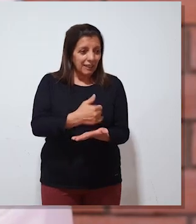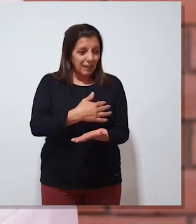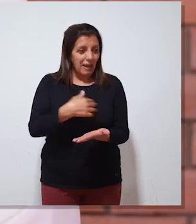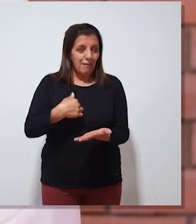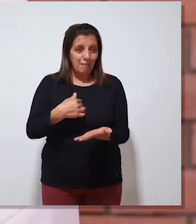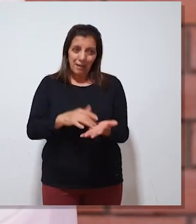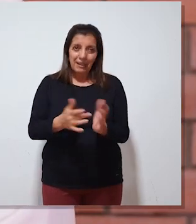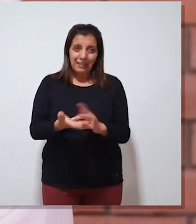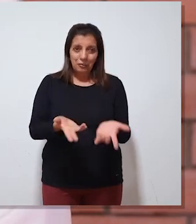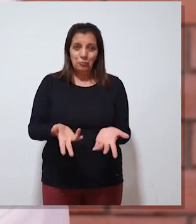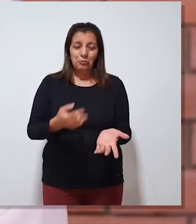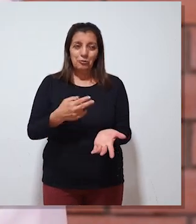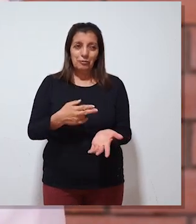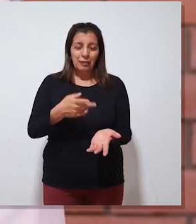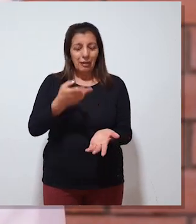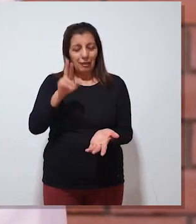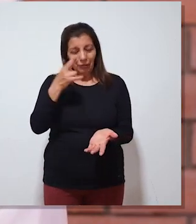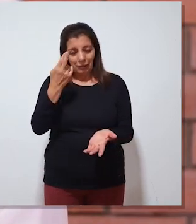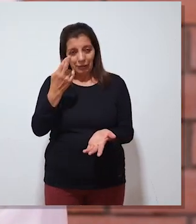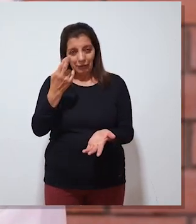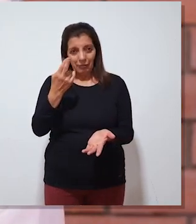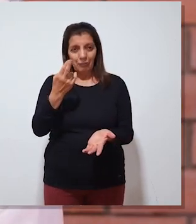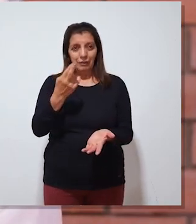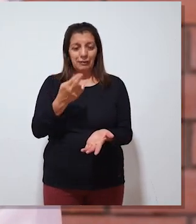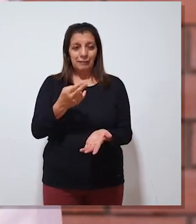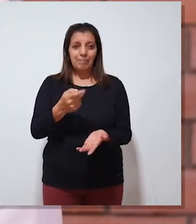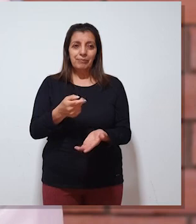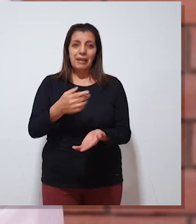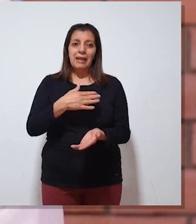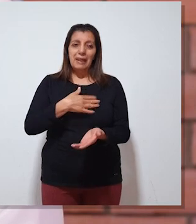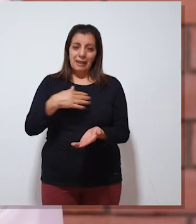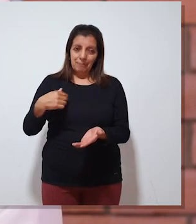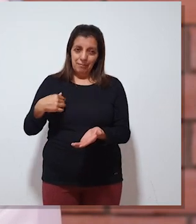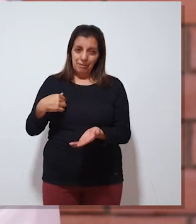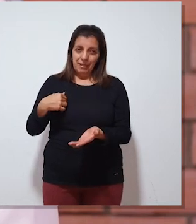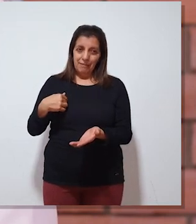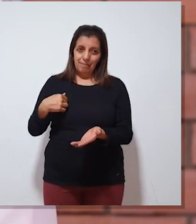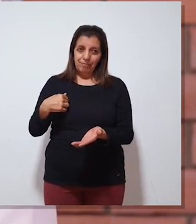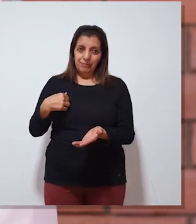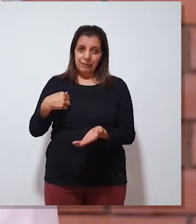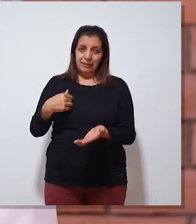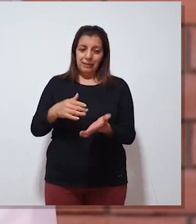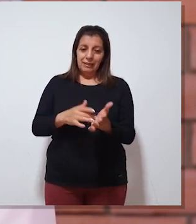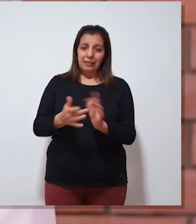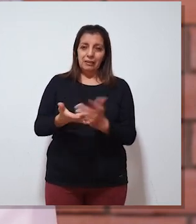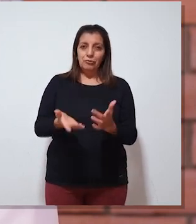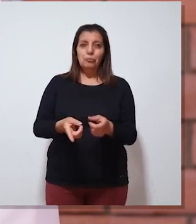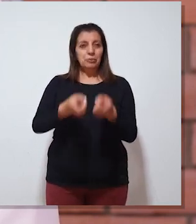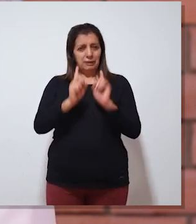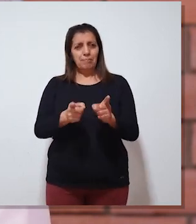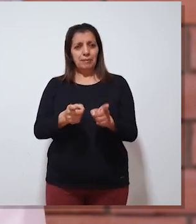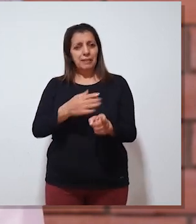prometido. La Madre del Señor es nuestra Madre y se hace presente entre nosotros cuando